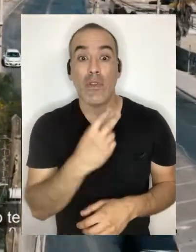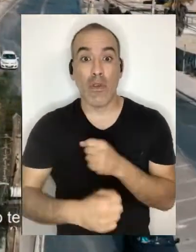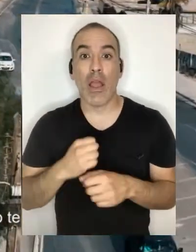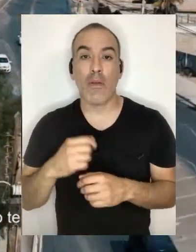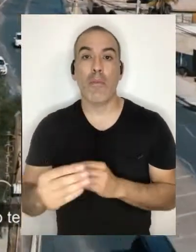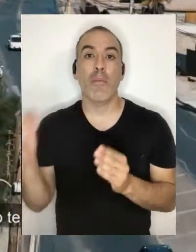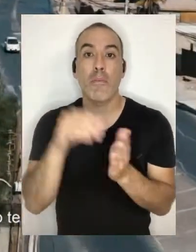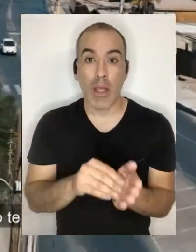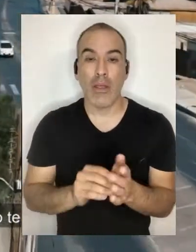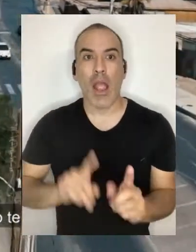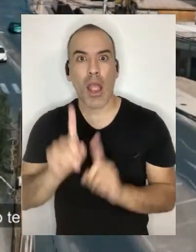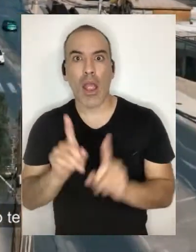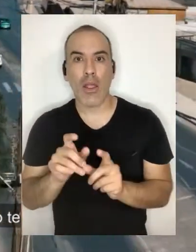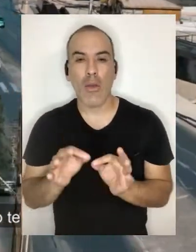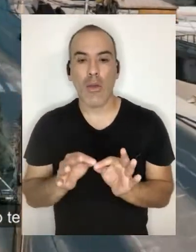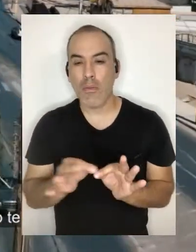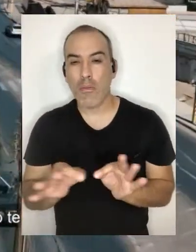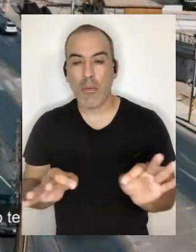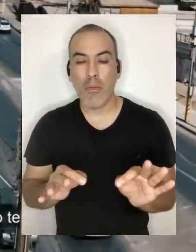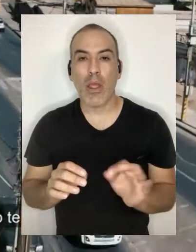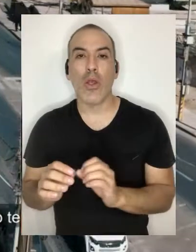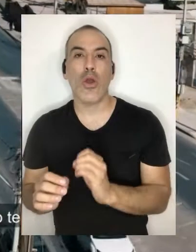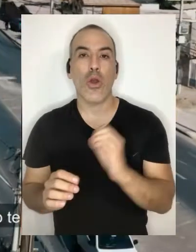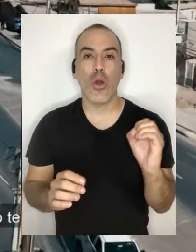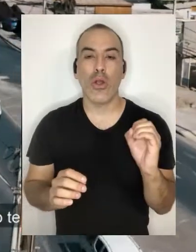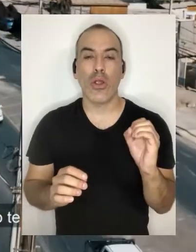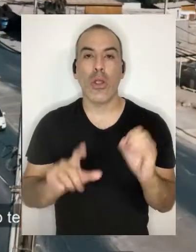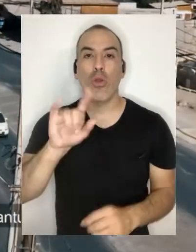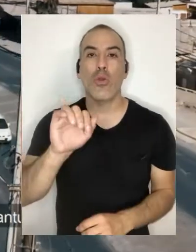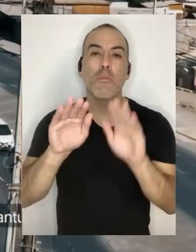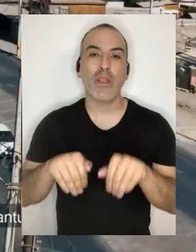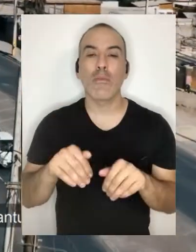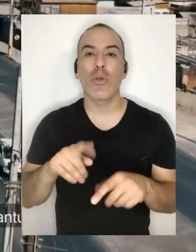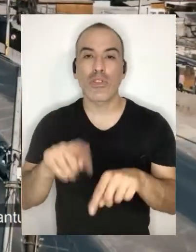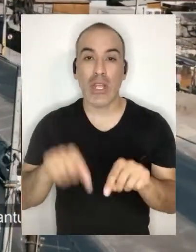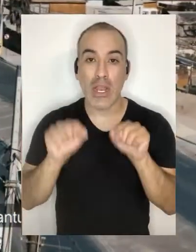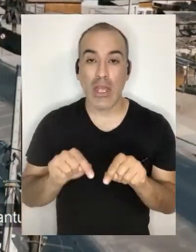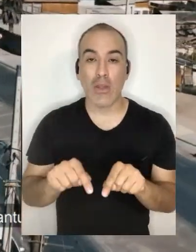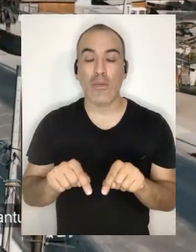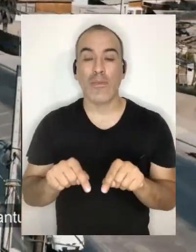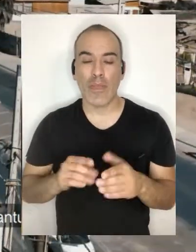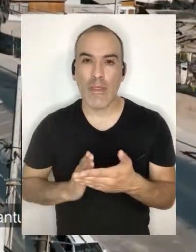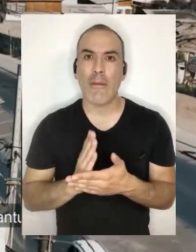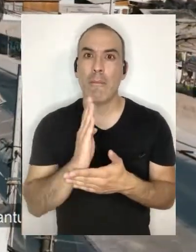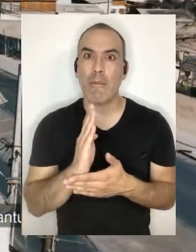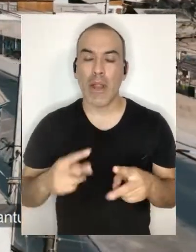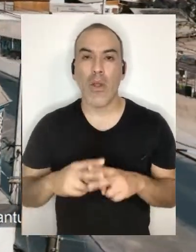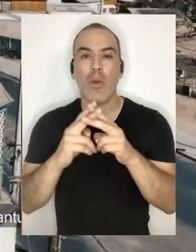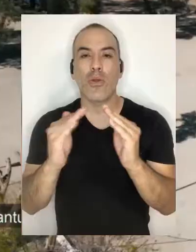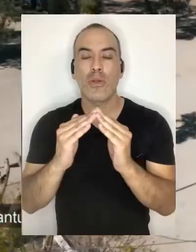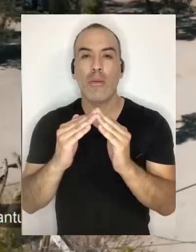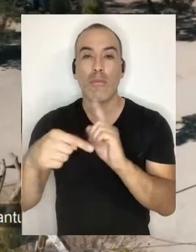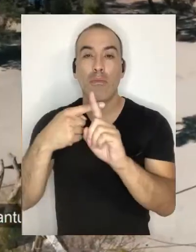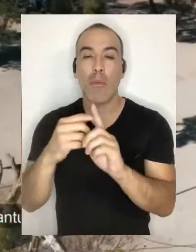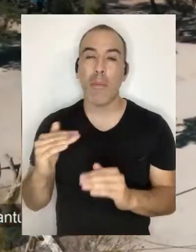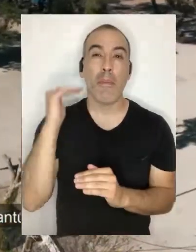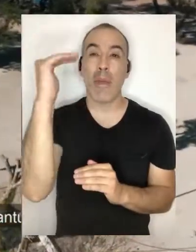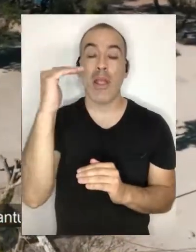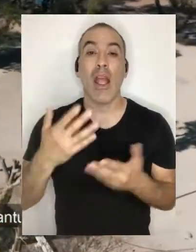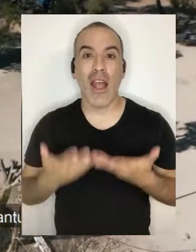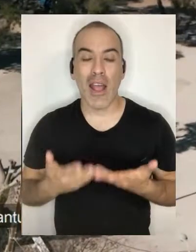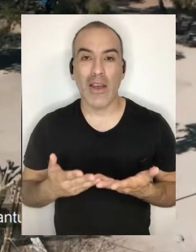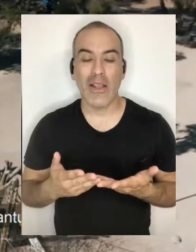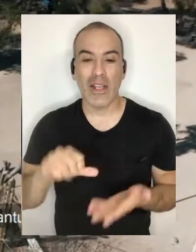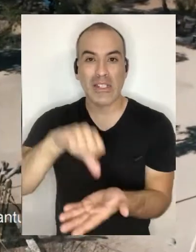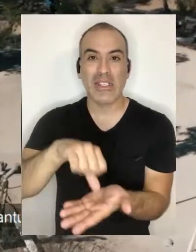años para que algunos metros hacia el oriente del mismo terreno se iniciase la construcción del templo mayor que hoy se levanta